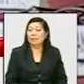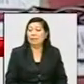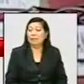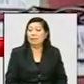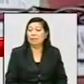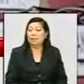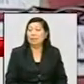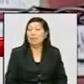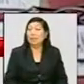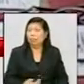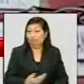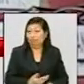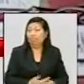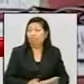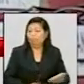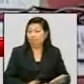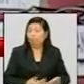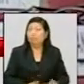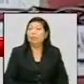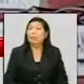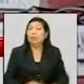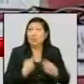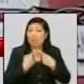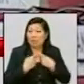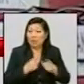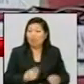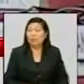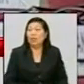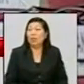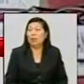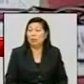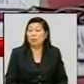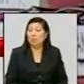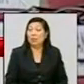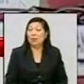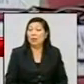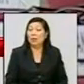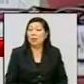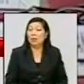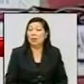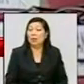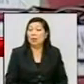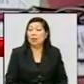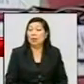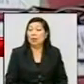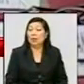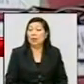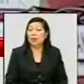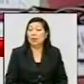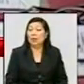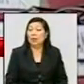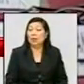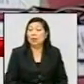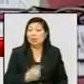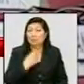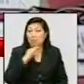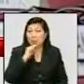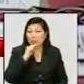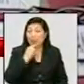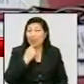En este documento, el informe ETES, que la señora Pimentel